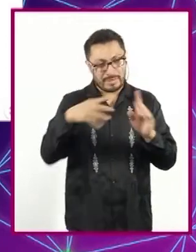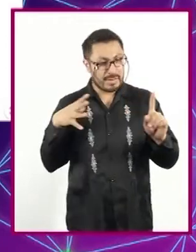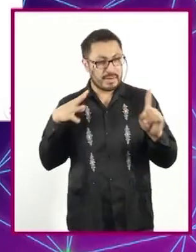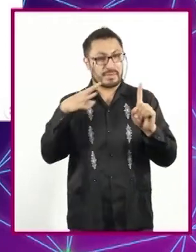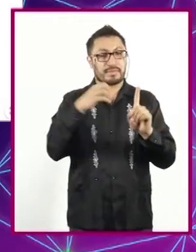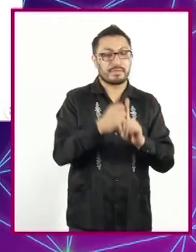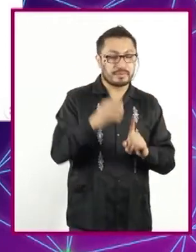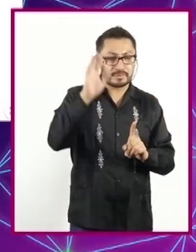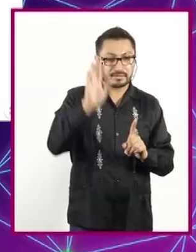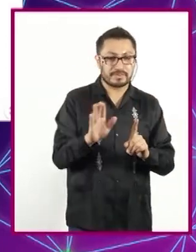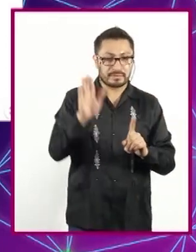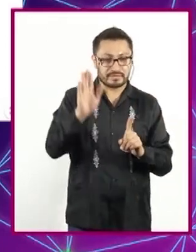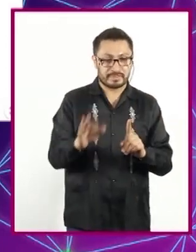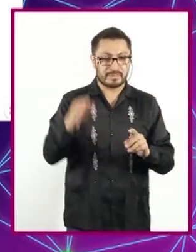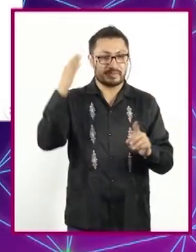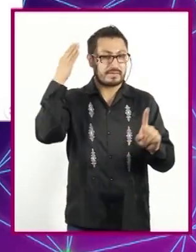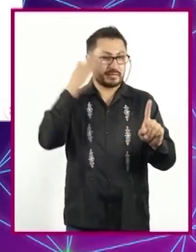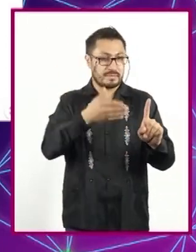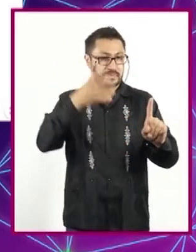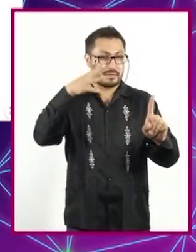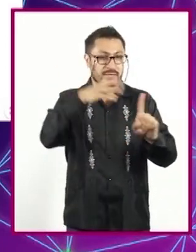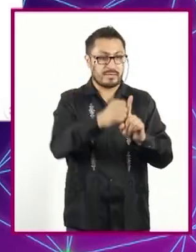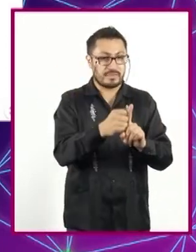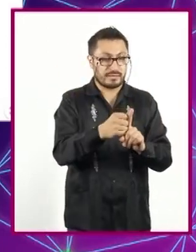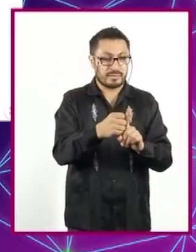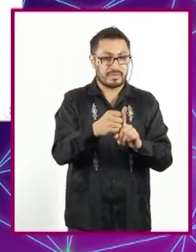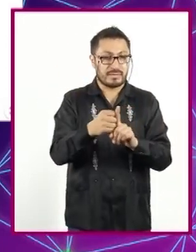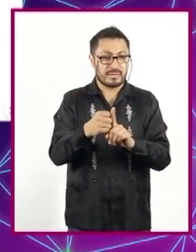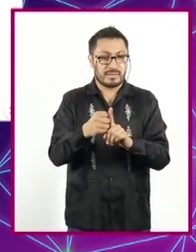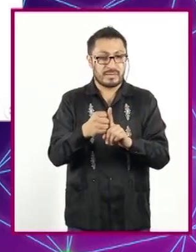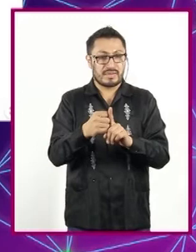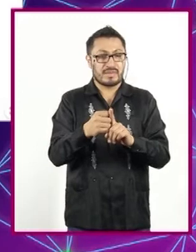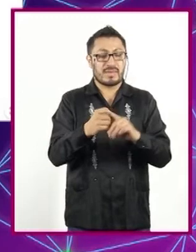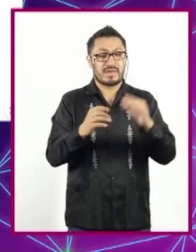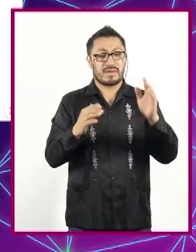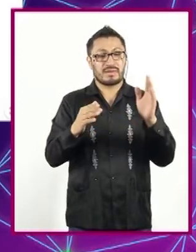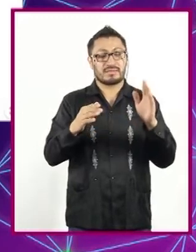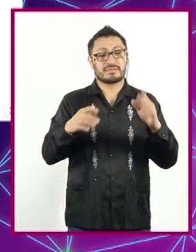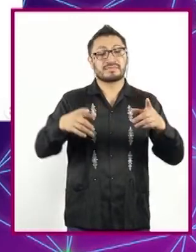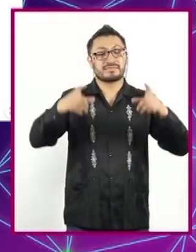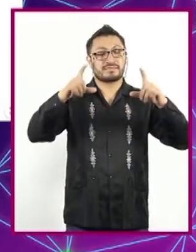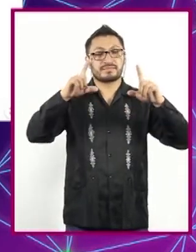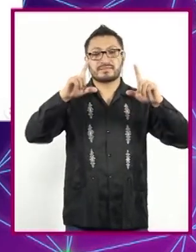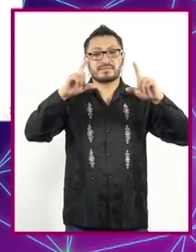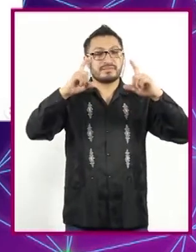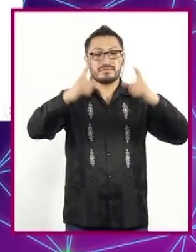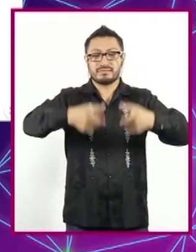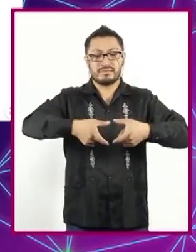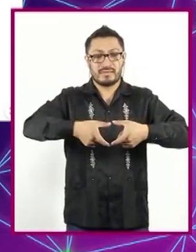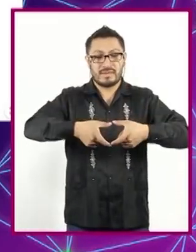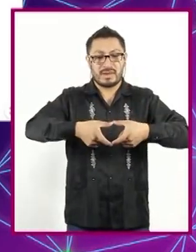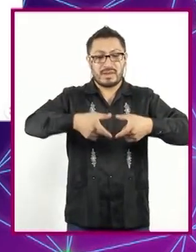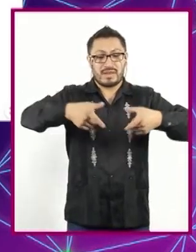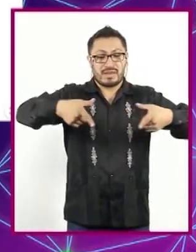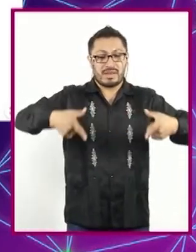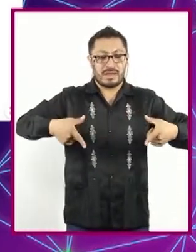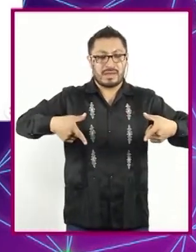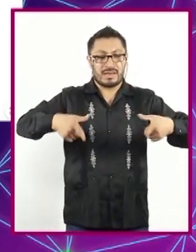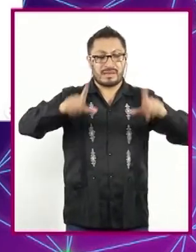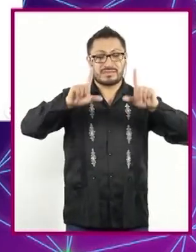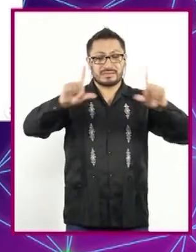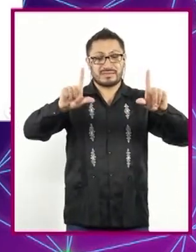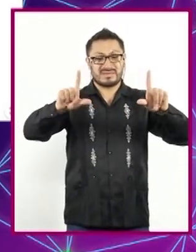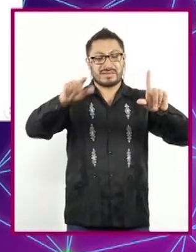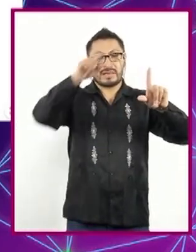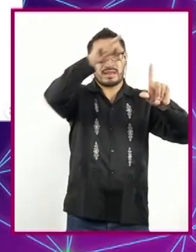y parece que se ha logrado. La superficie cambió por un rectángulo que se describe a la perfección en la